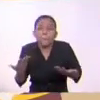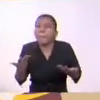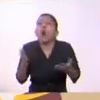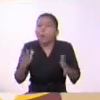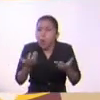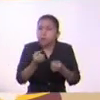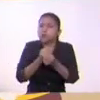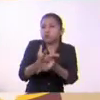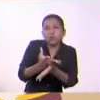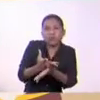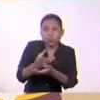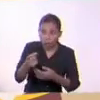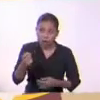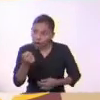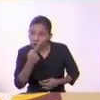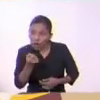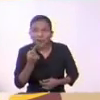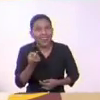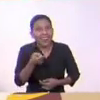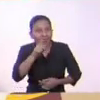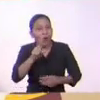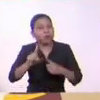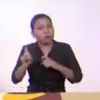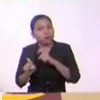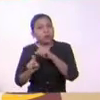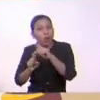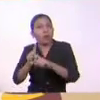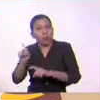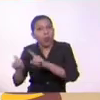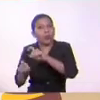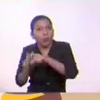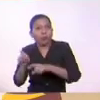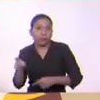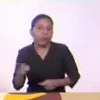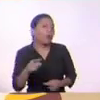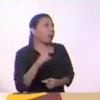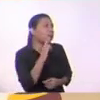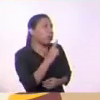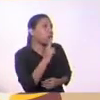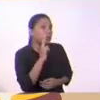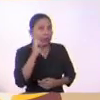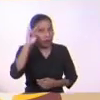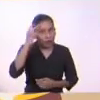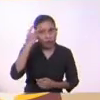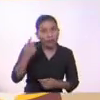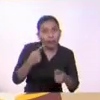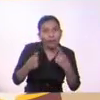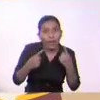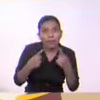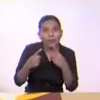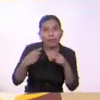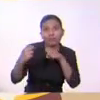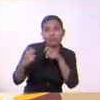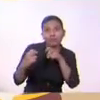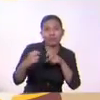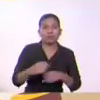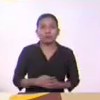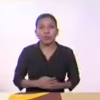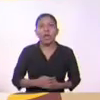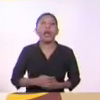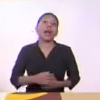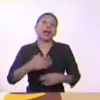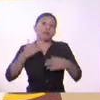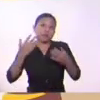y si hemos tomado algún medicamento antes de la consulta. Además, el informe clínico es